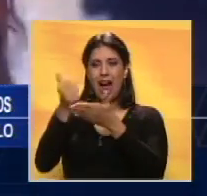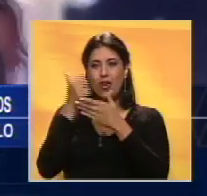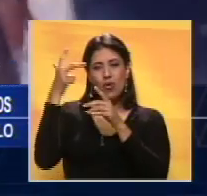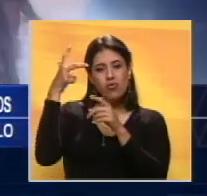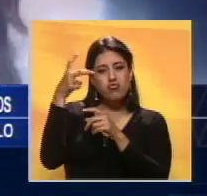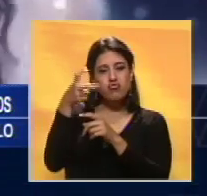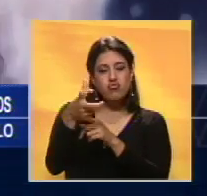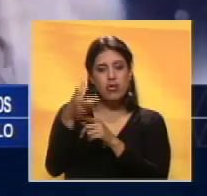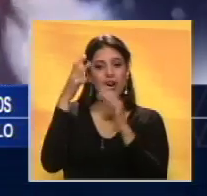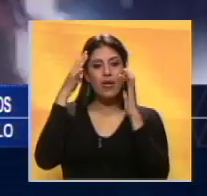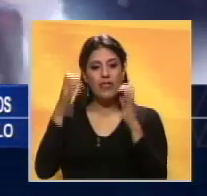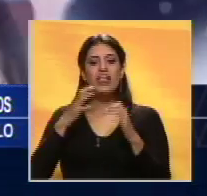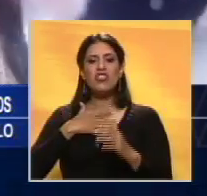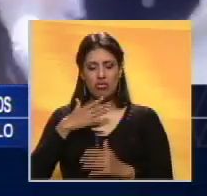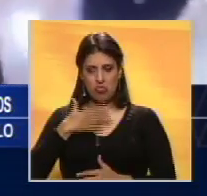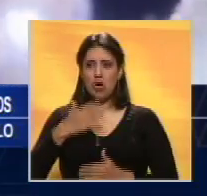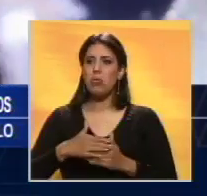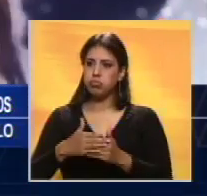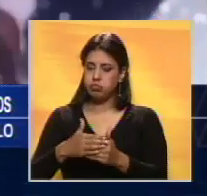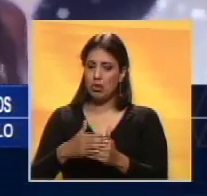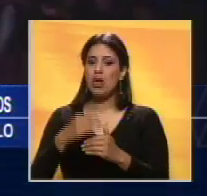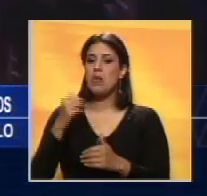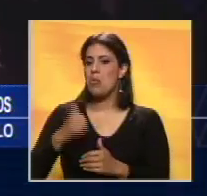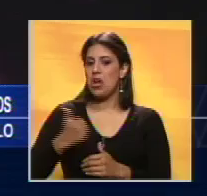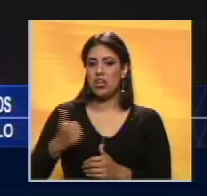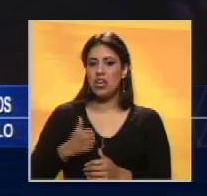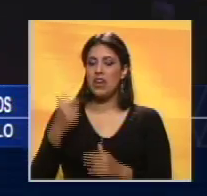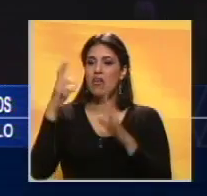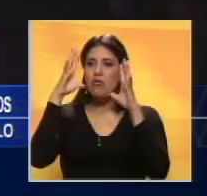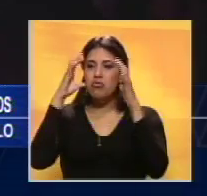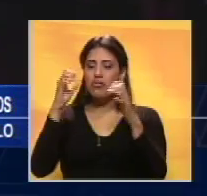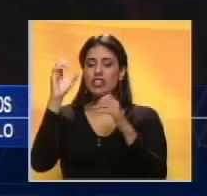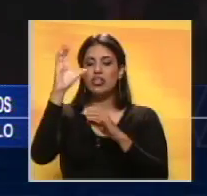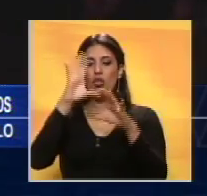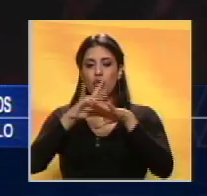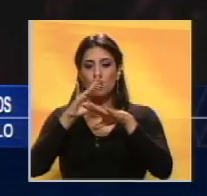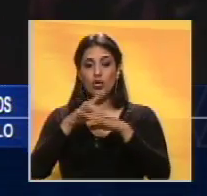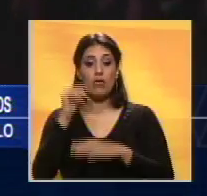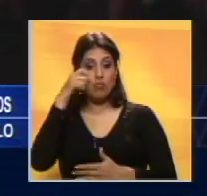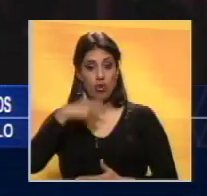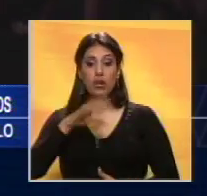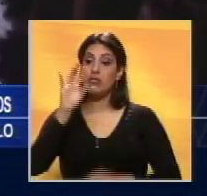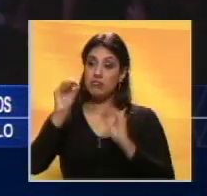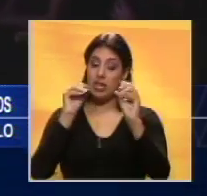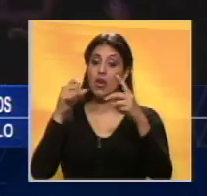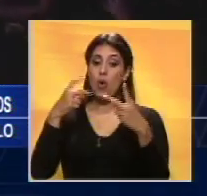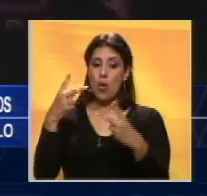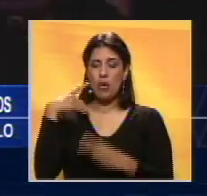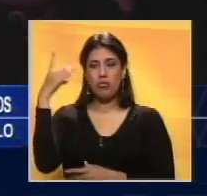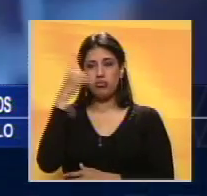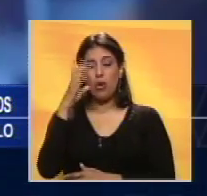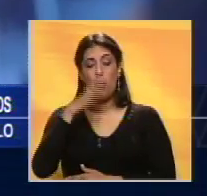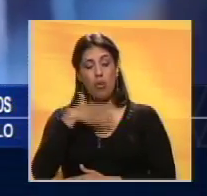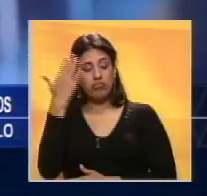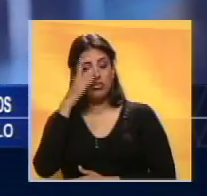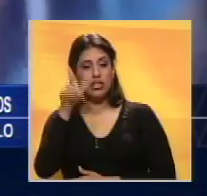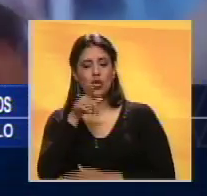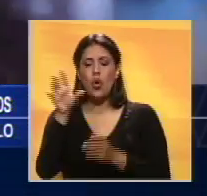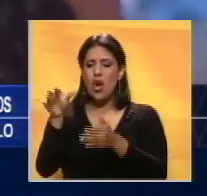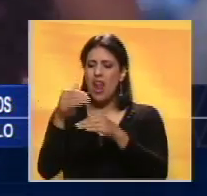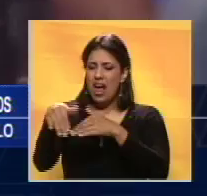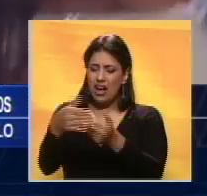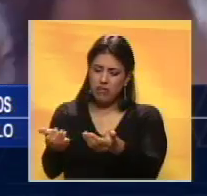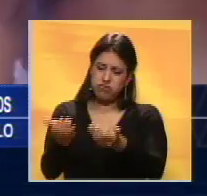la ciencia y dijo que cree que puede hacerlo cuando quiera con este método. Naomi también manifestó su duda ante la posibilidad de